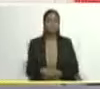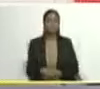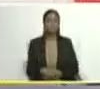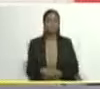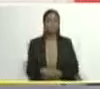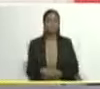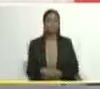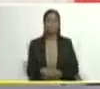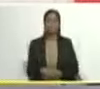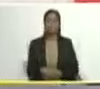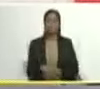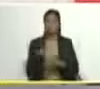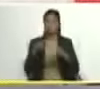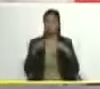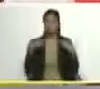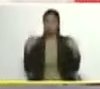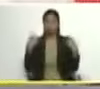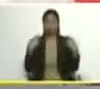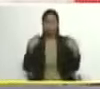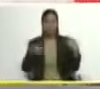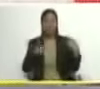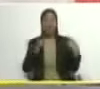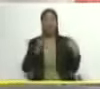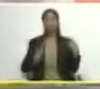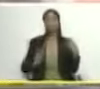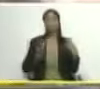Aquí hay varios primeros ministros, fundadores: